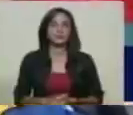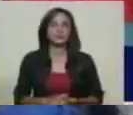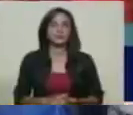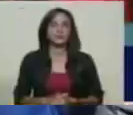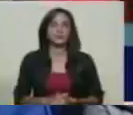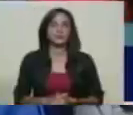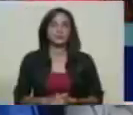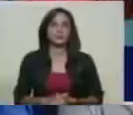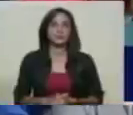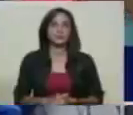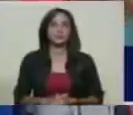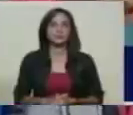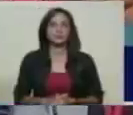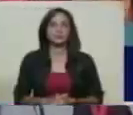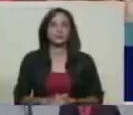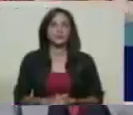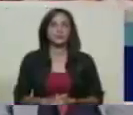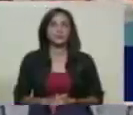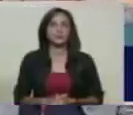Todo se vale.